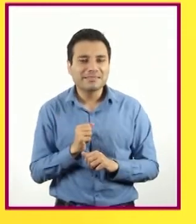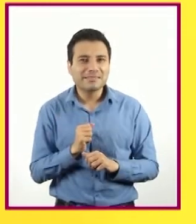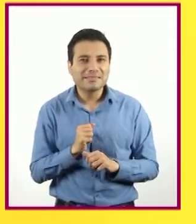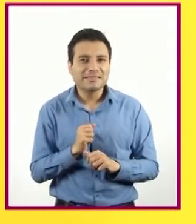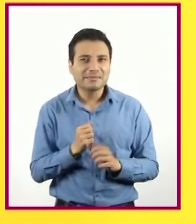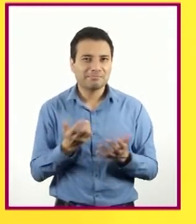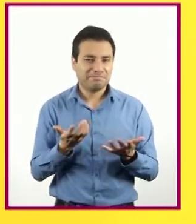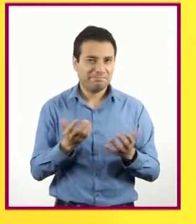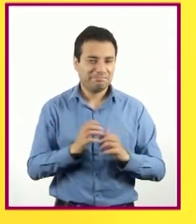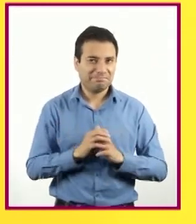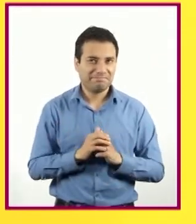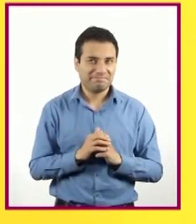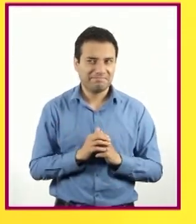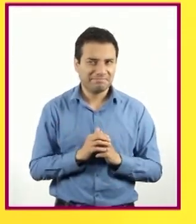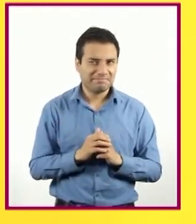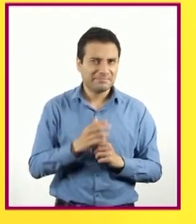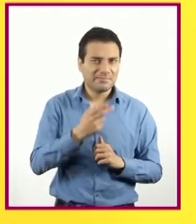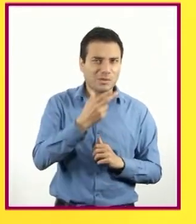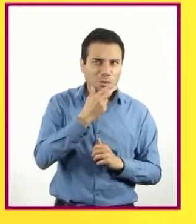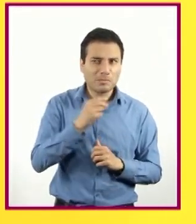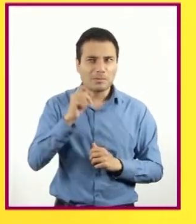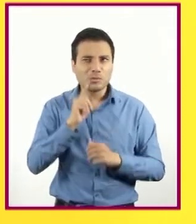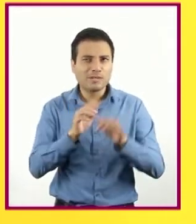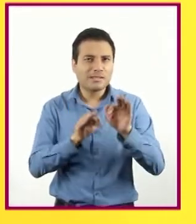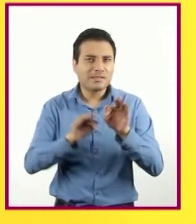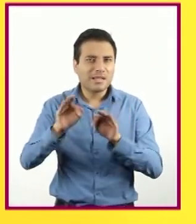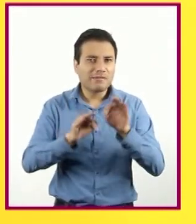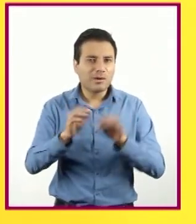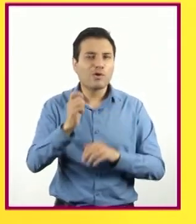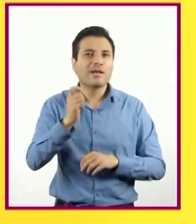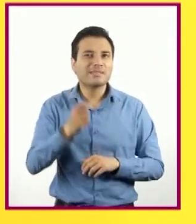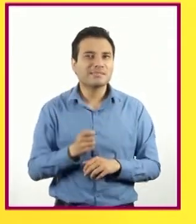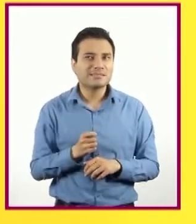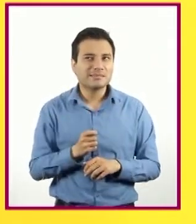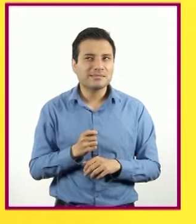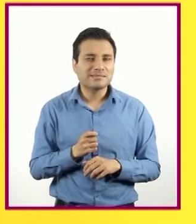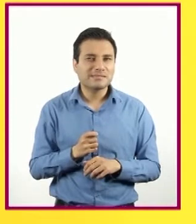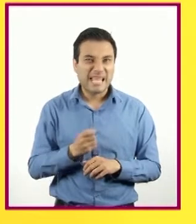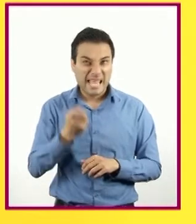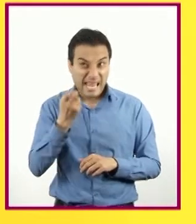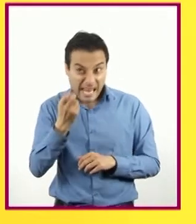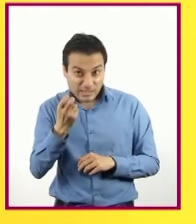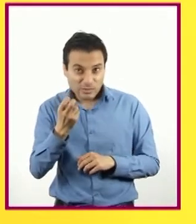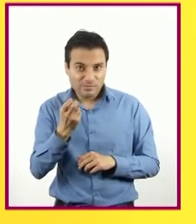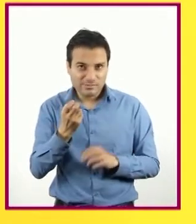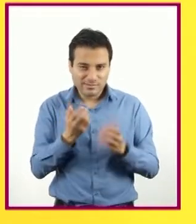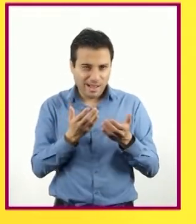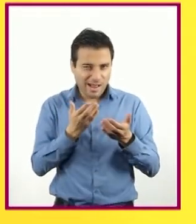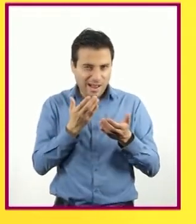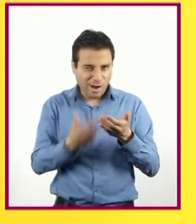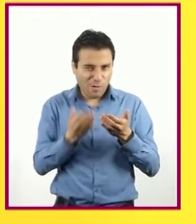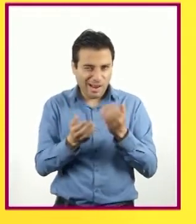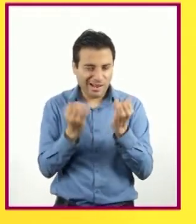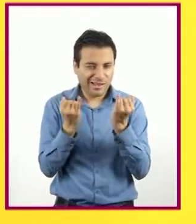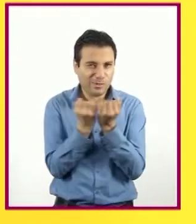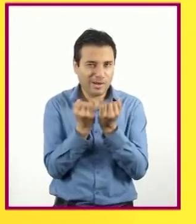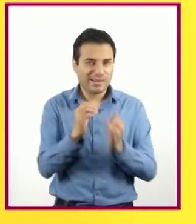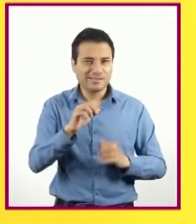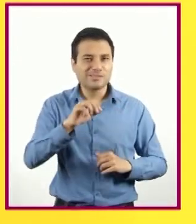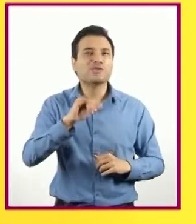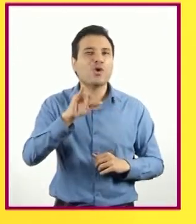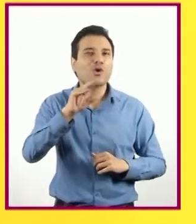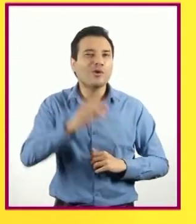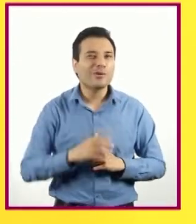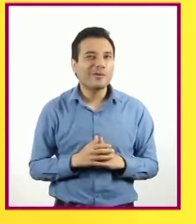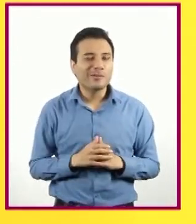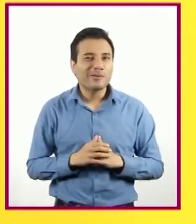tareas desempeñaban de acuerdo a su sexo? ¿Se parecen en algo estas tareas a las que desempeñamos en la actualidad